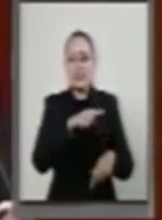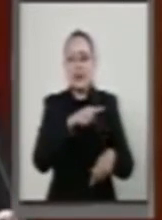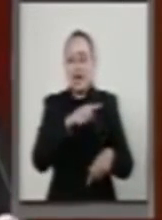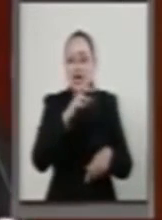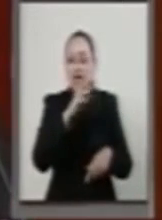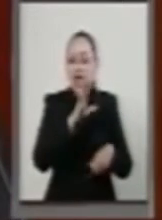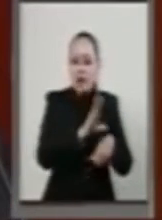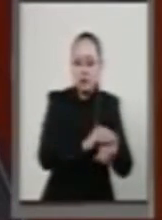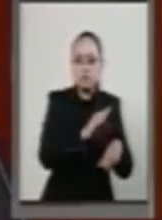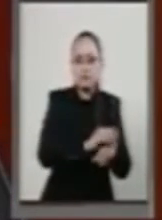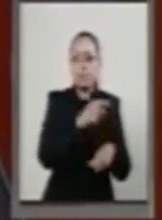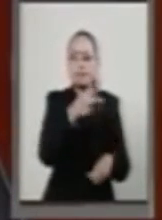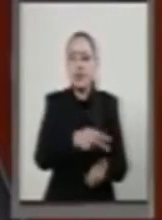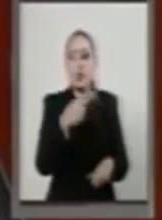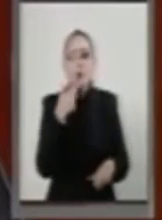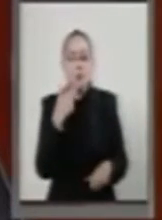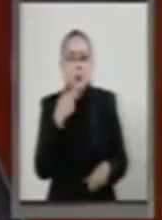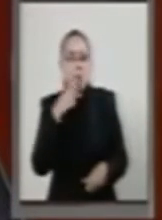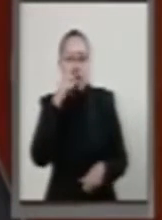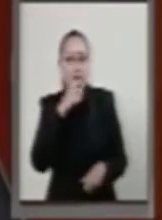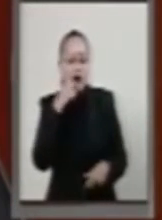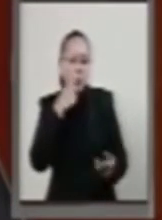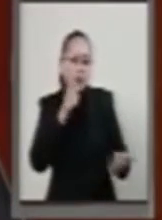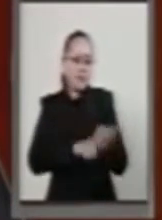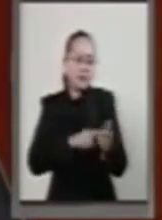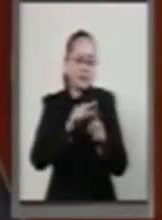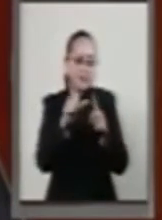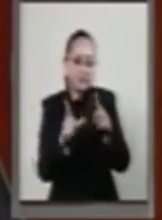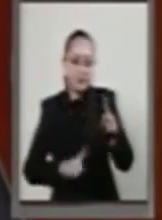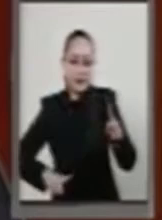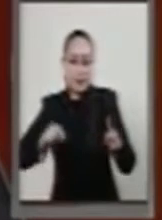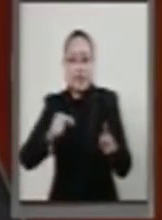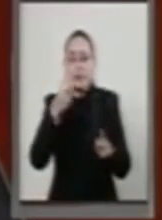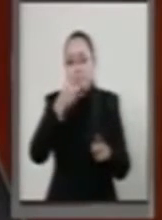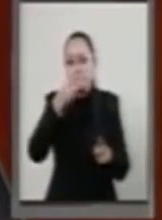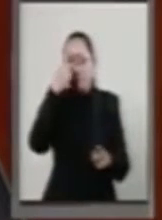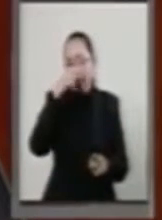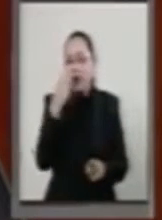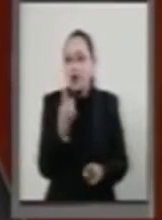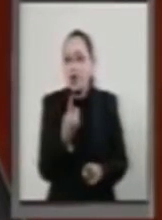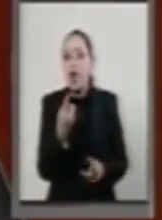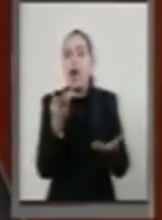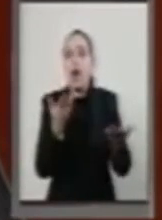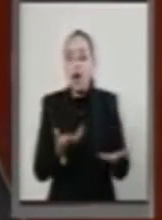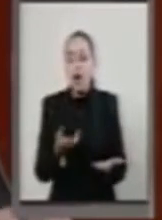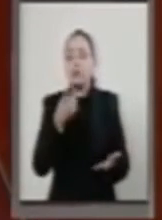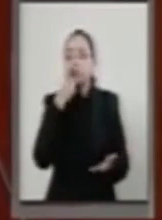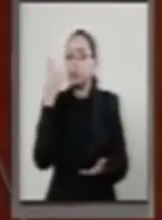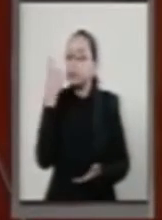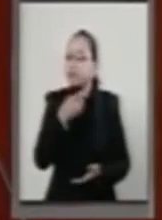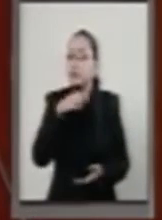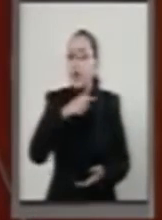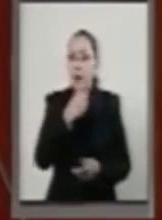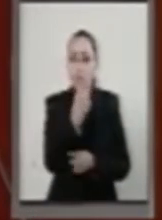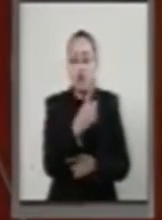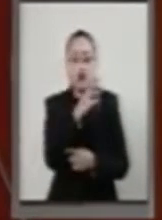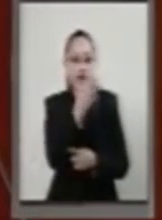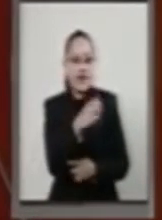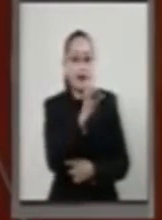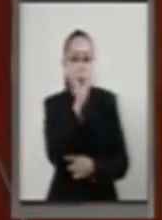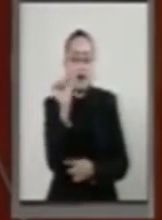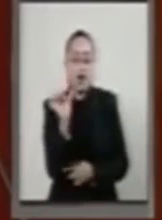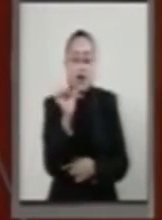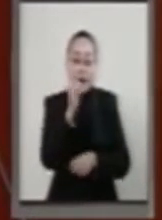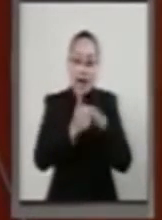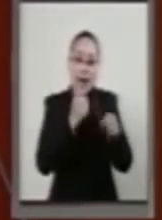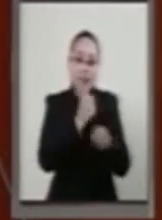administrativas a los usuarios de aguas nacionales, en el que afirma que del 1 de